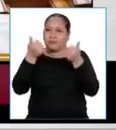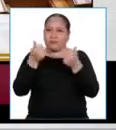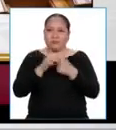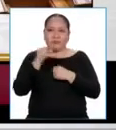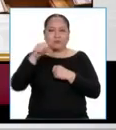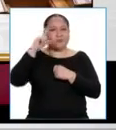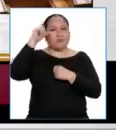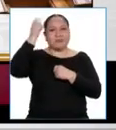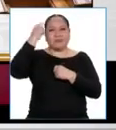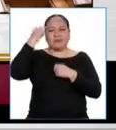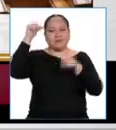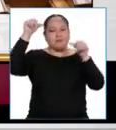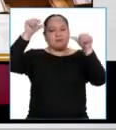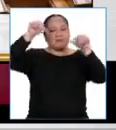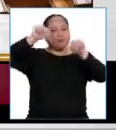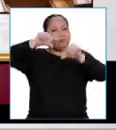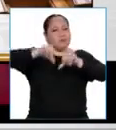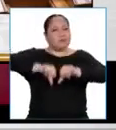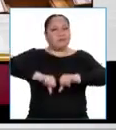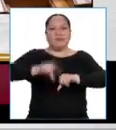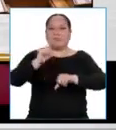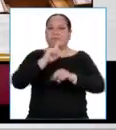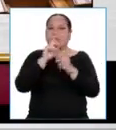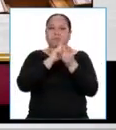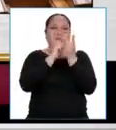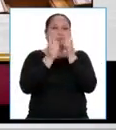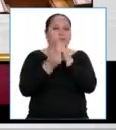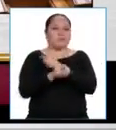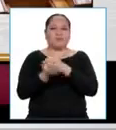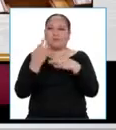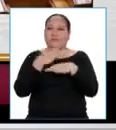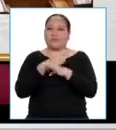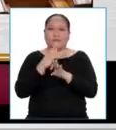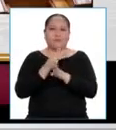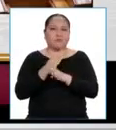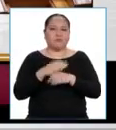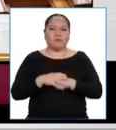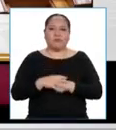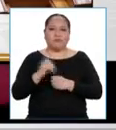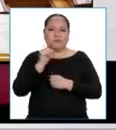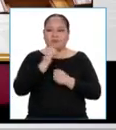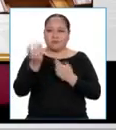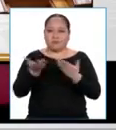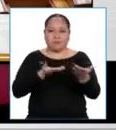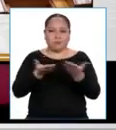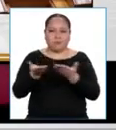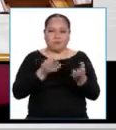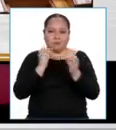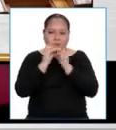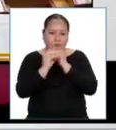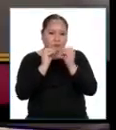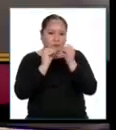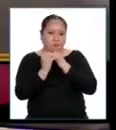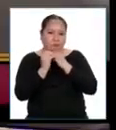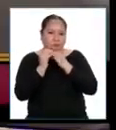viene fracasando sin ningún cambio en la estrategia, sin atender lo que es un